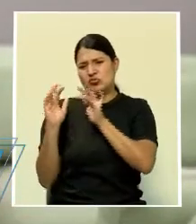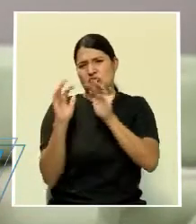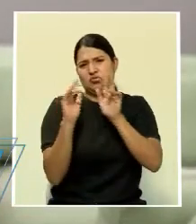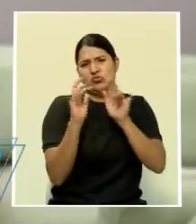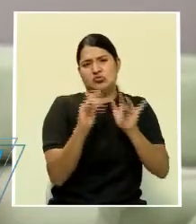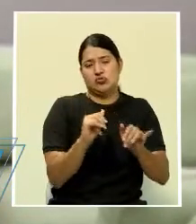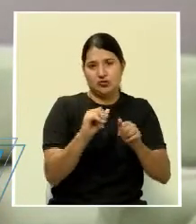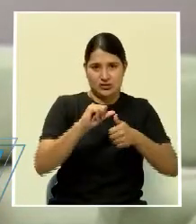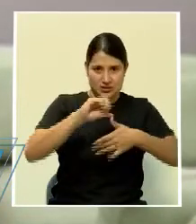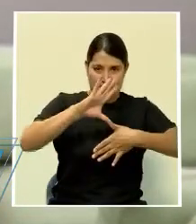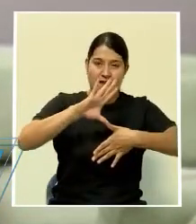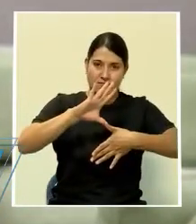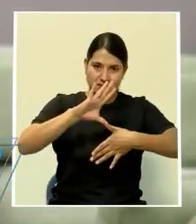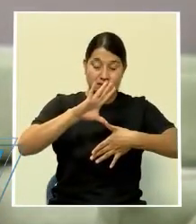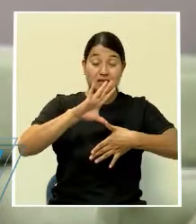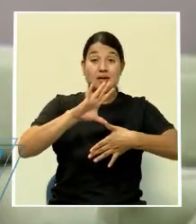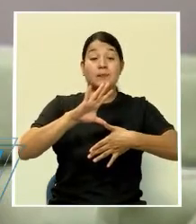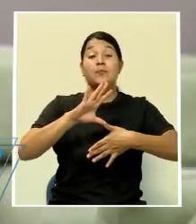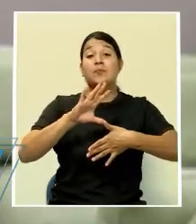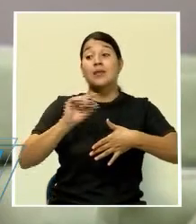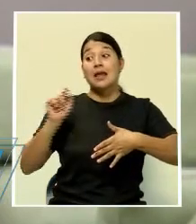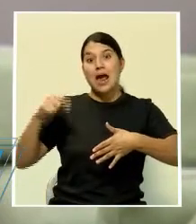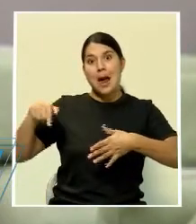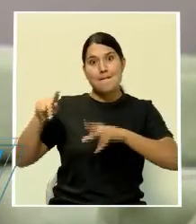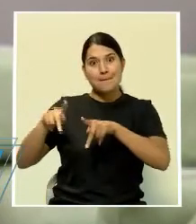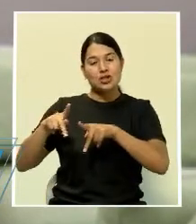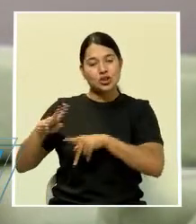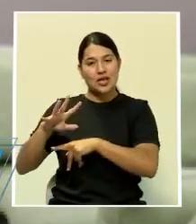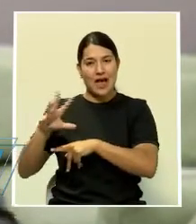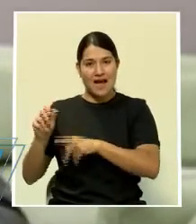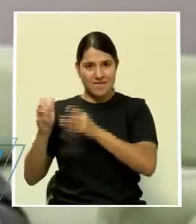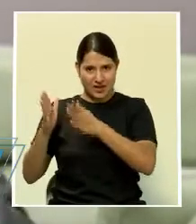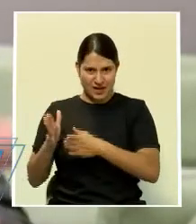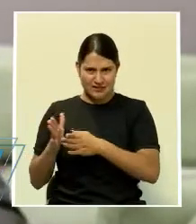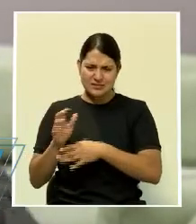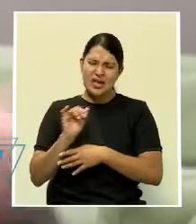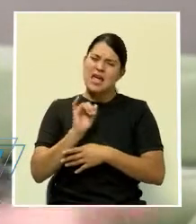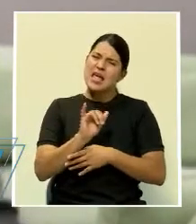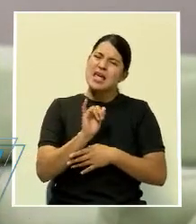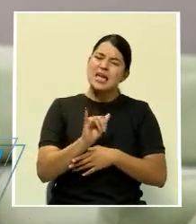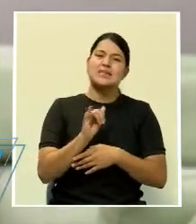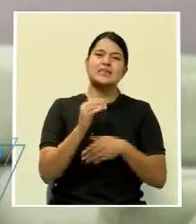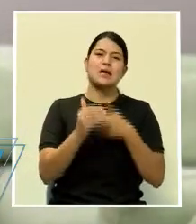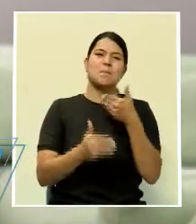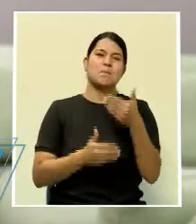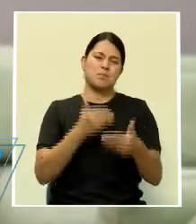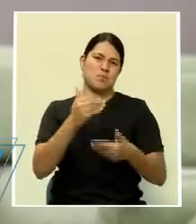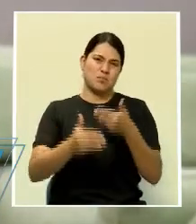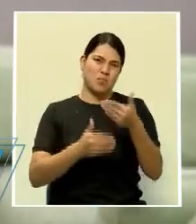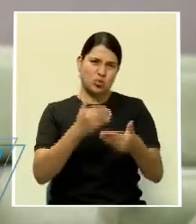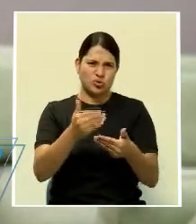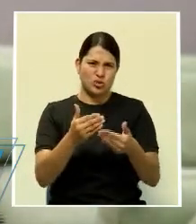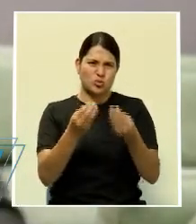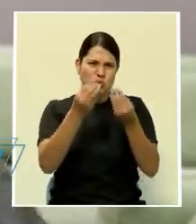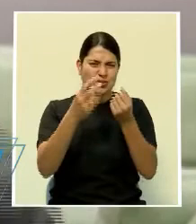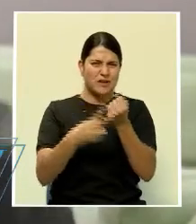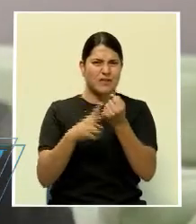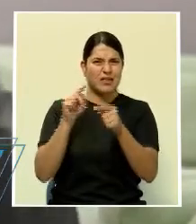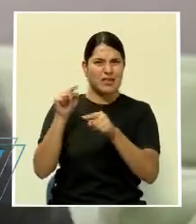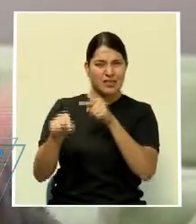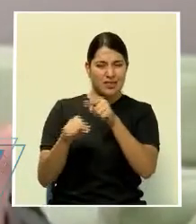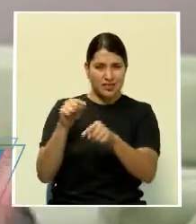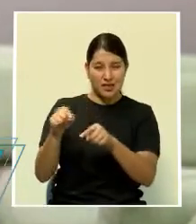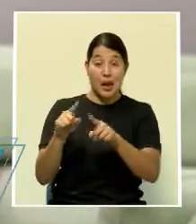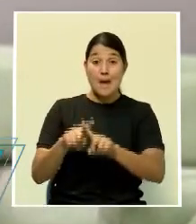estos elementos son profundamente críticos y traumáticos en la formación de nuestras naciones,